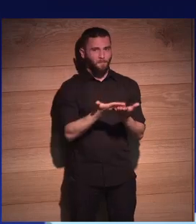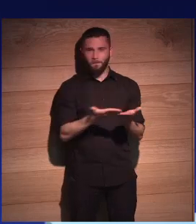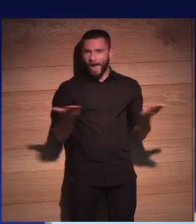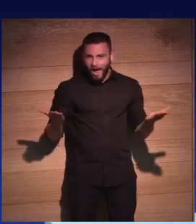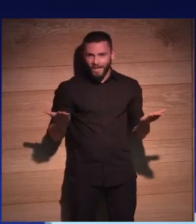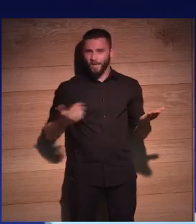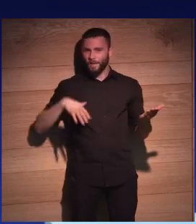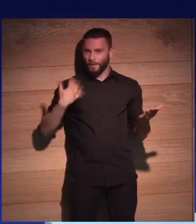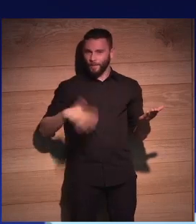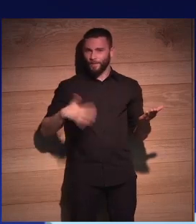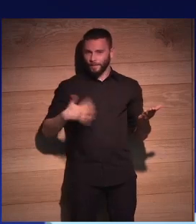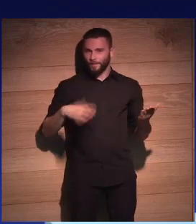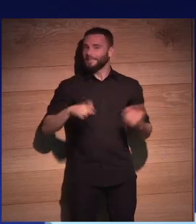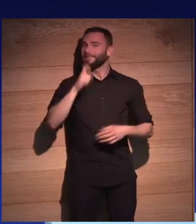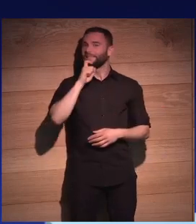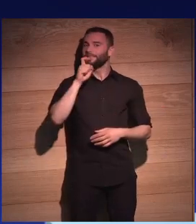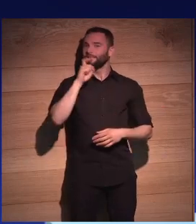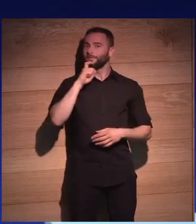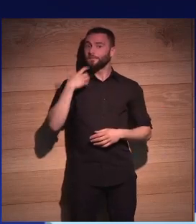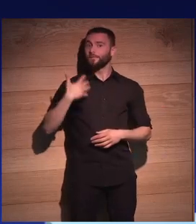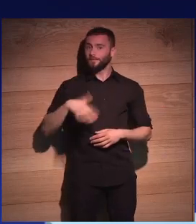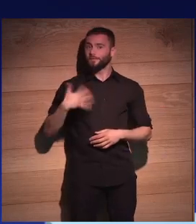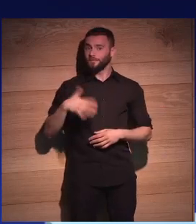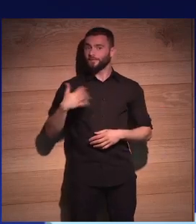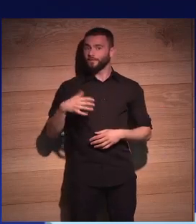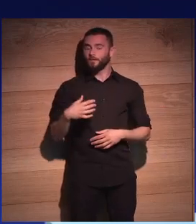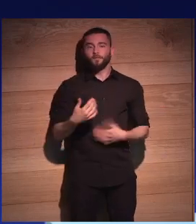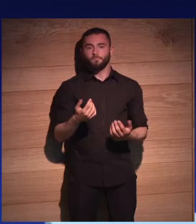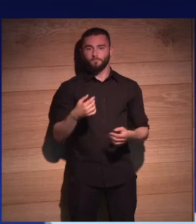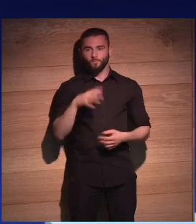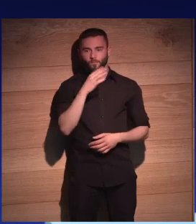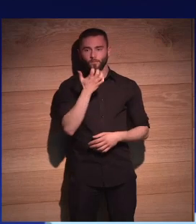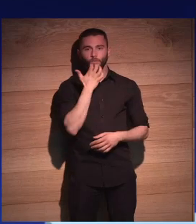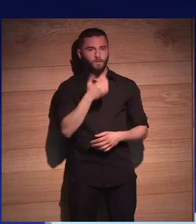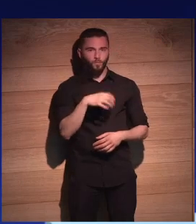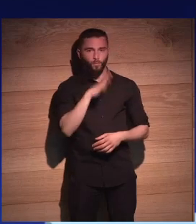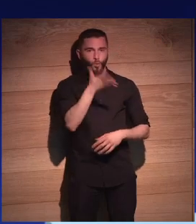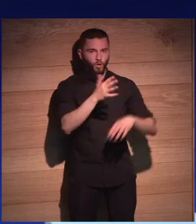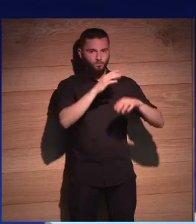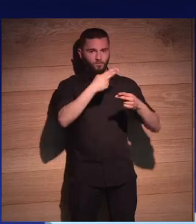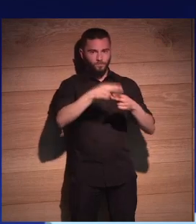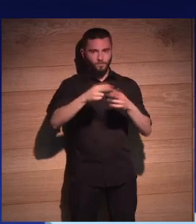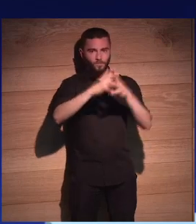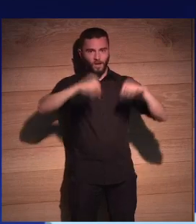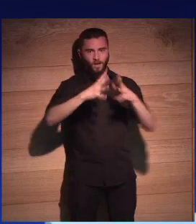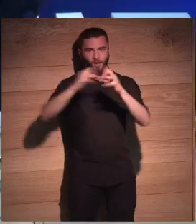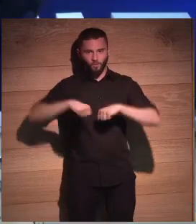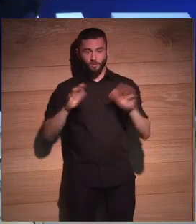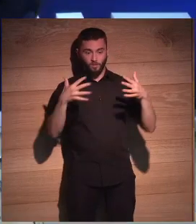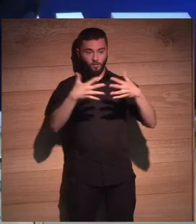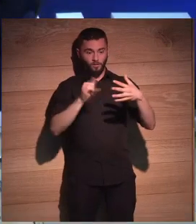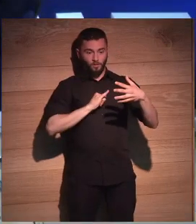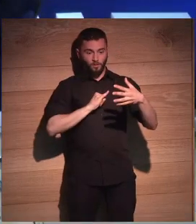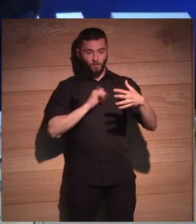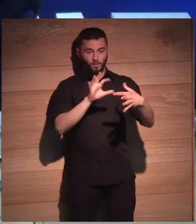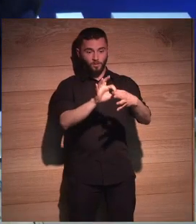el grado exponencial de dificultad que puede tener, aunque solo sea como acuerdos políticos, a lo largo de todo Internet, el que funcionara un